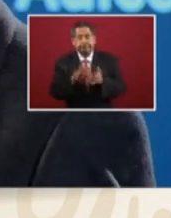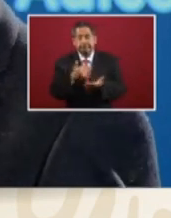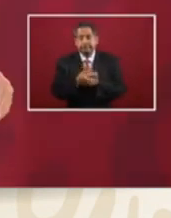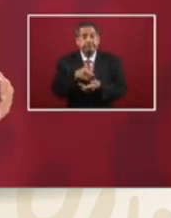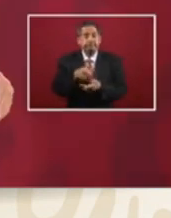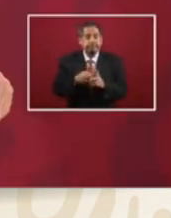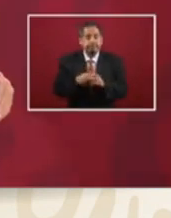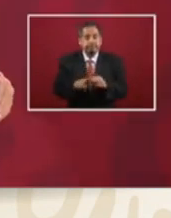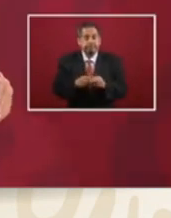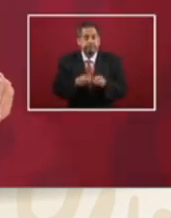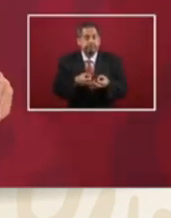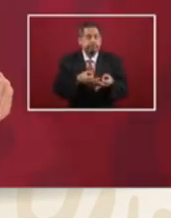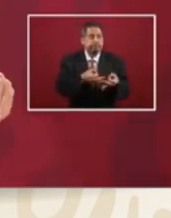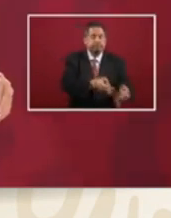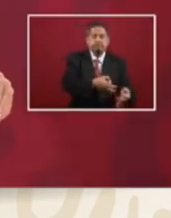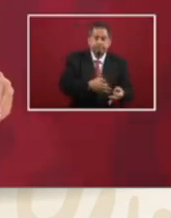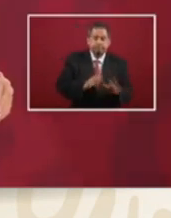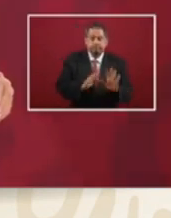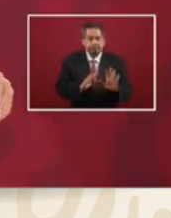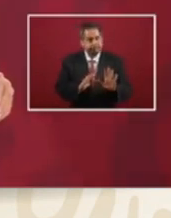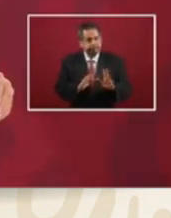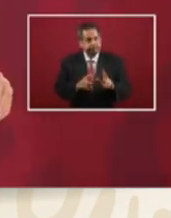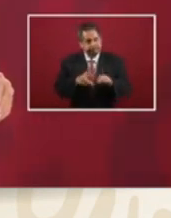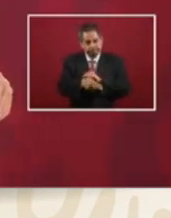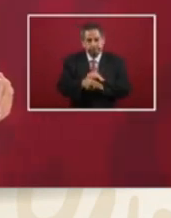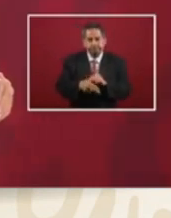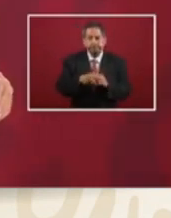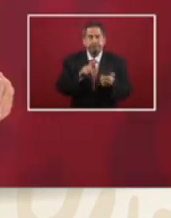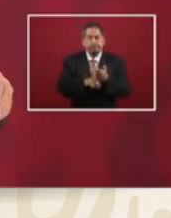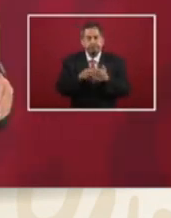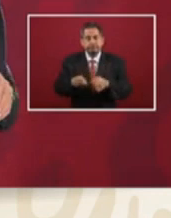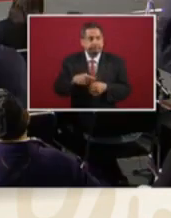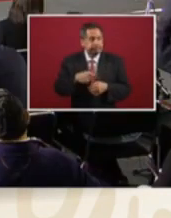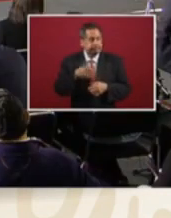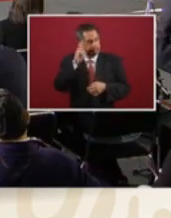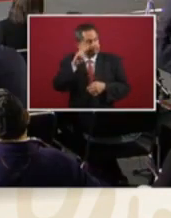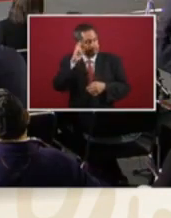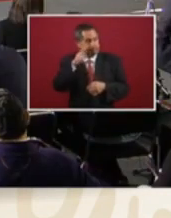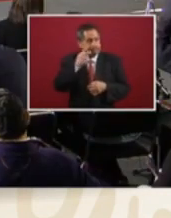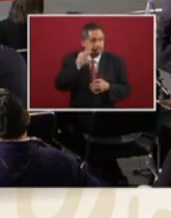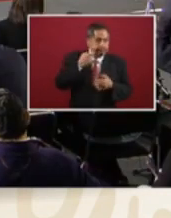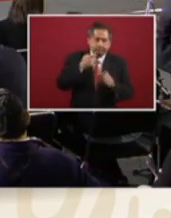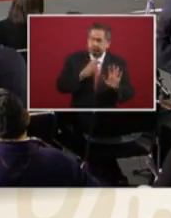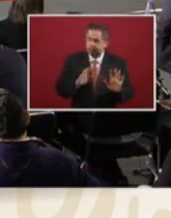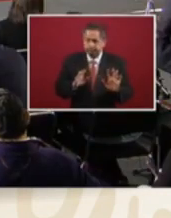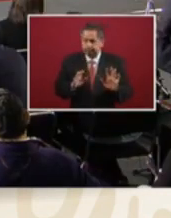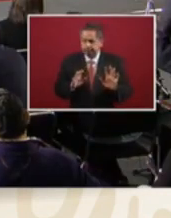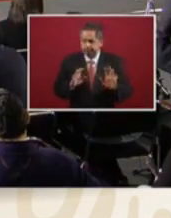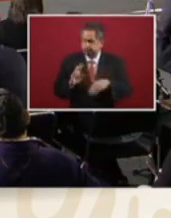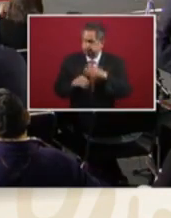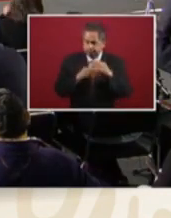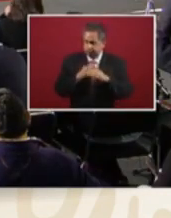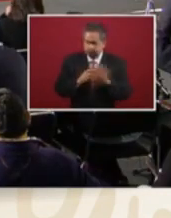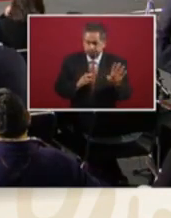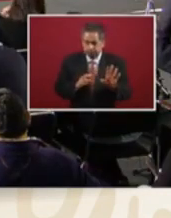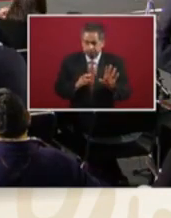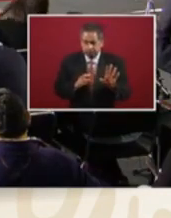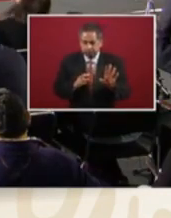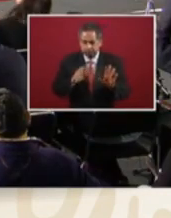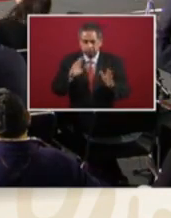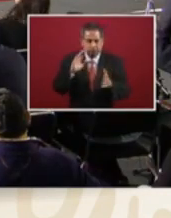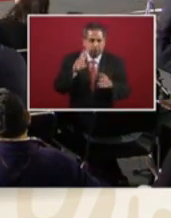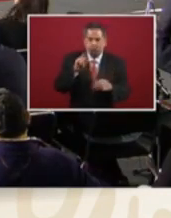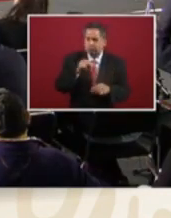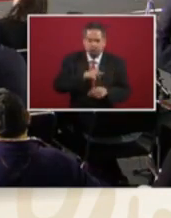empieza a consumir y porque es en donde empiezan las dependencias también. Y en un mundo ideal, quisiéramos no reducir el consumo en